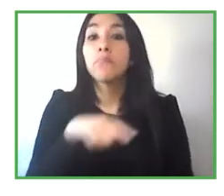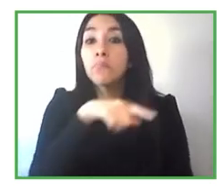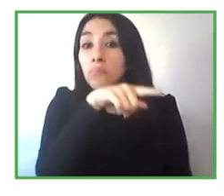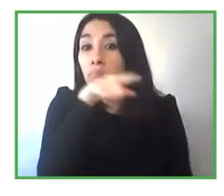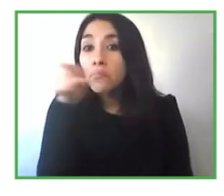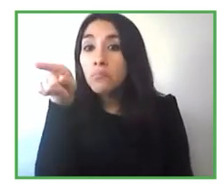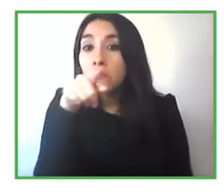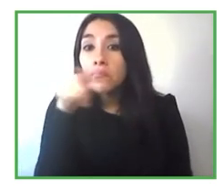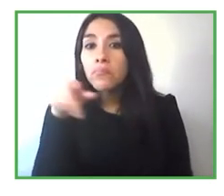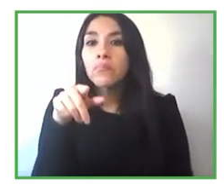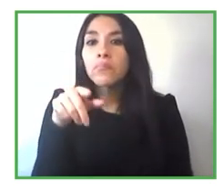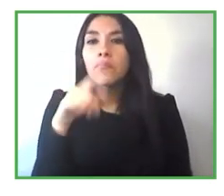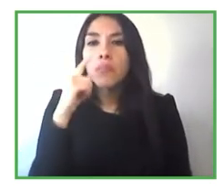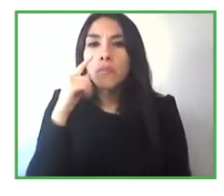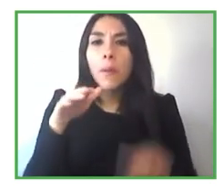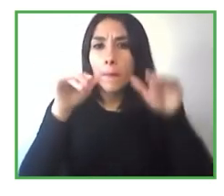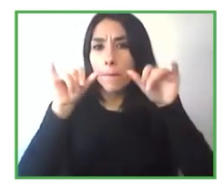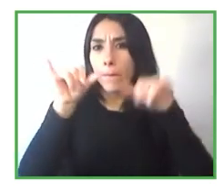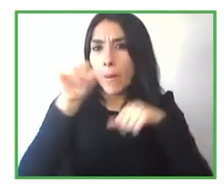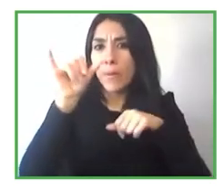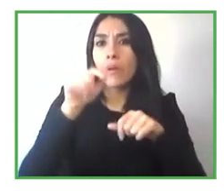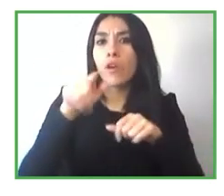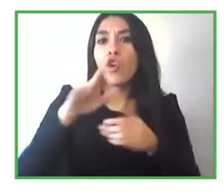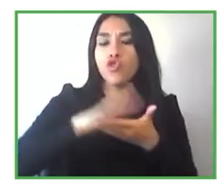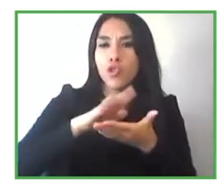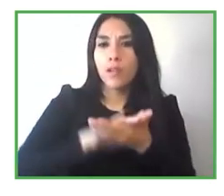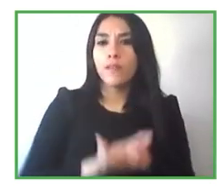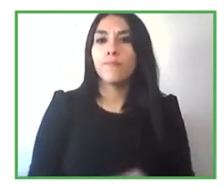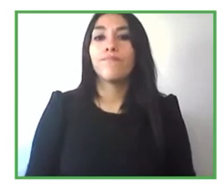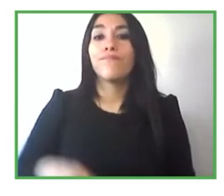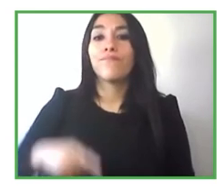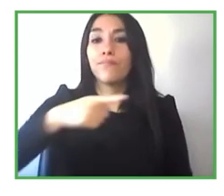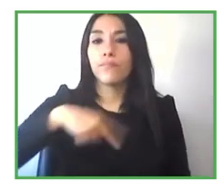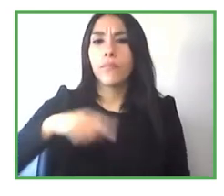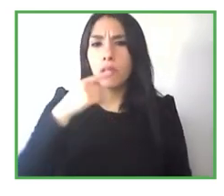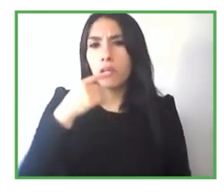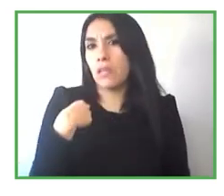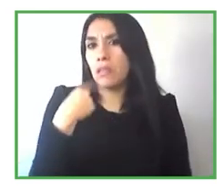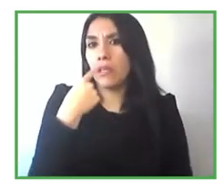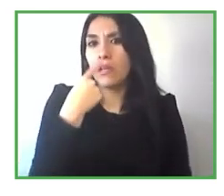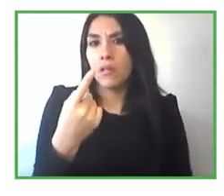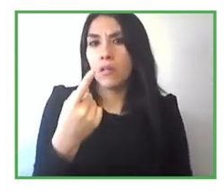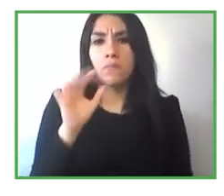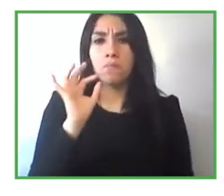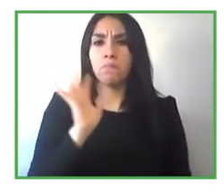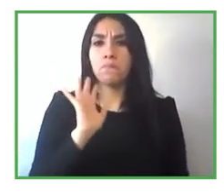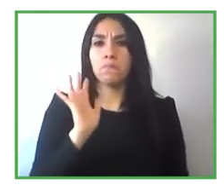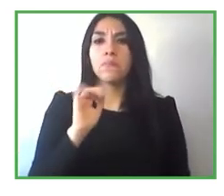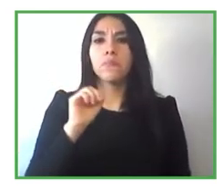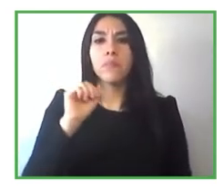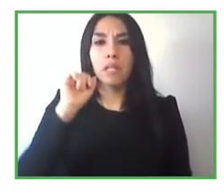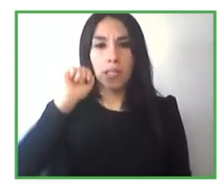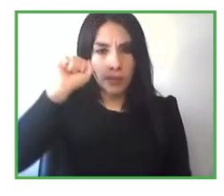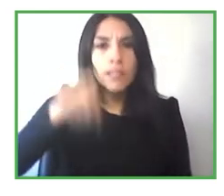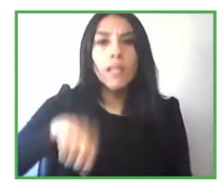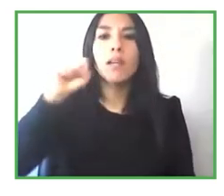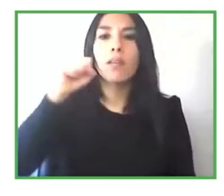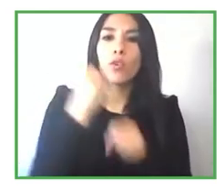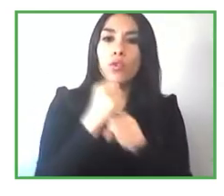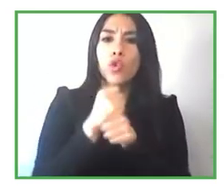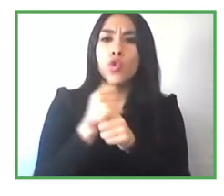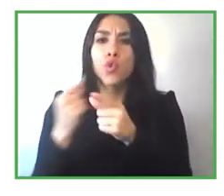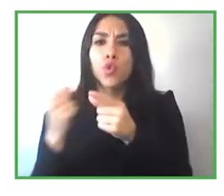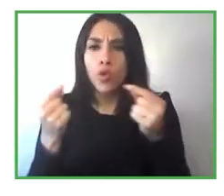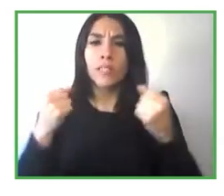perfectos, pero sí estamos trabajando para hacer lo mejor que podemos para nuestros graduados y para entregarles las mejores oportunidades